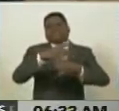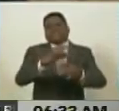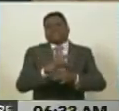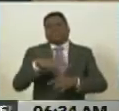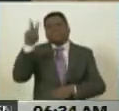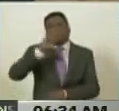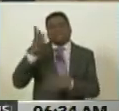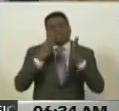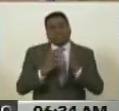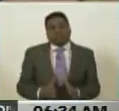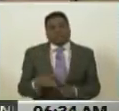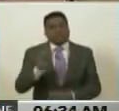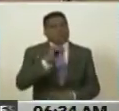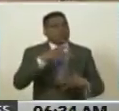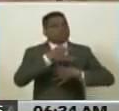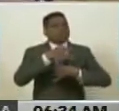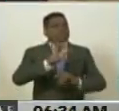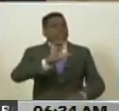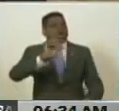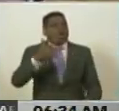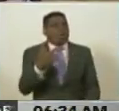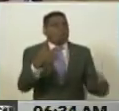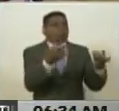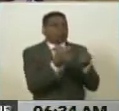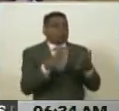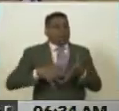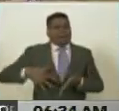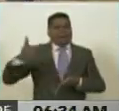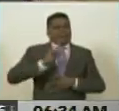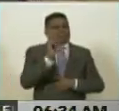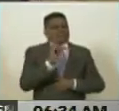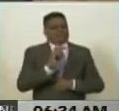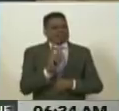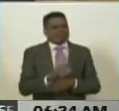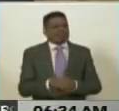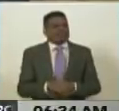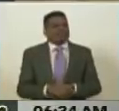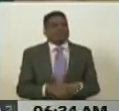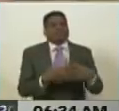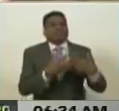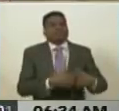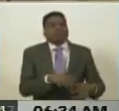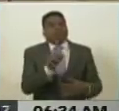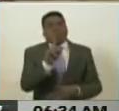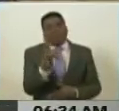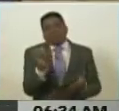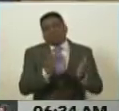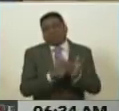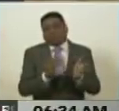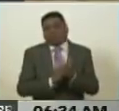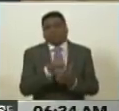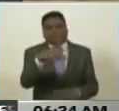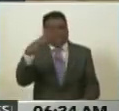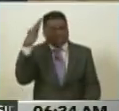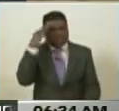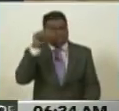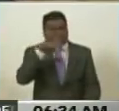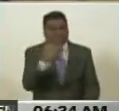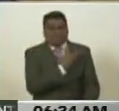venezolanos y las venezolanas y no a los intereses de los sectores económicos que están representados en Fe de Cámara y que una y otra vez, ustedes lo saben, porque aquí hubo incluso un